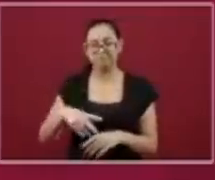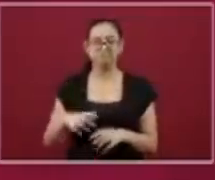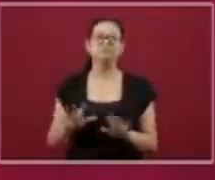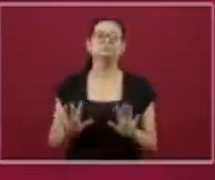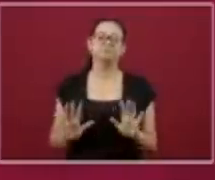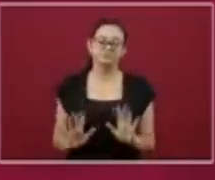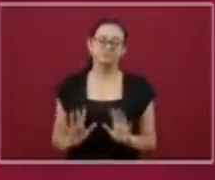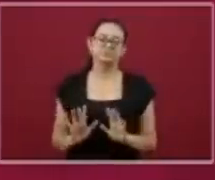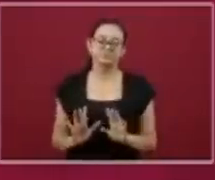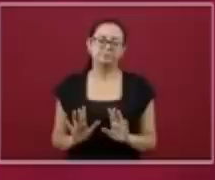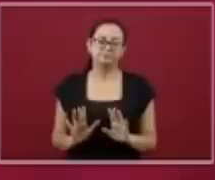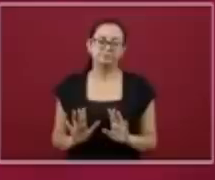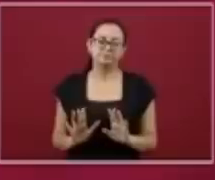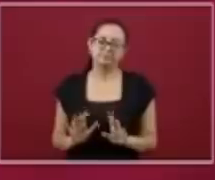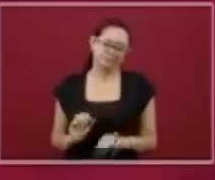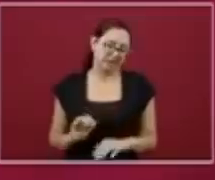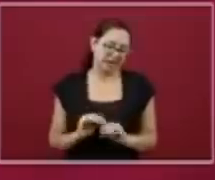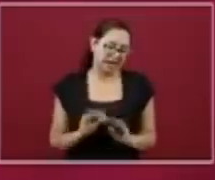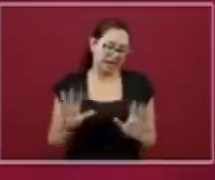Entonces, sí,